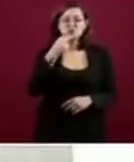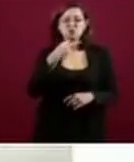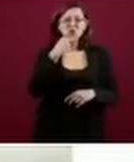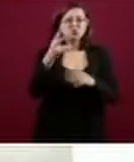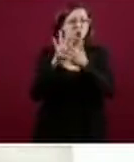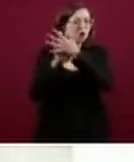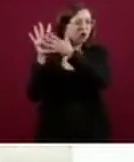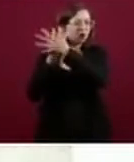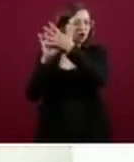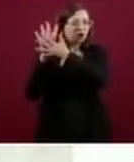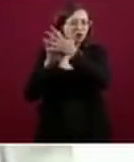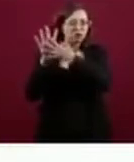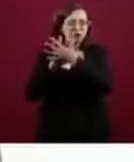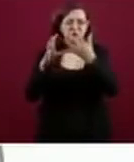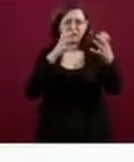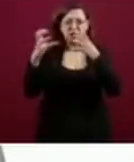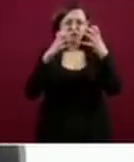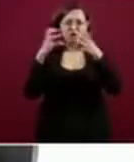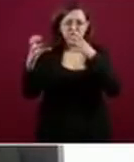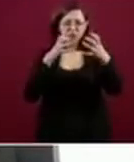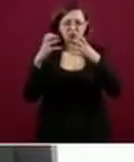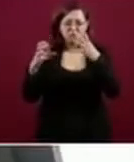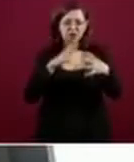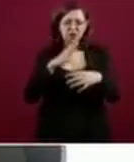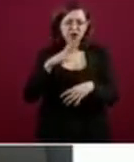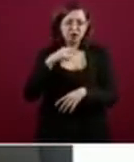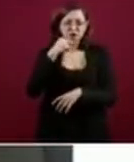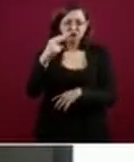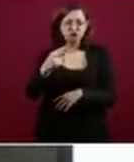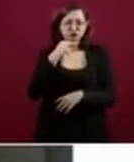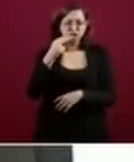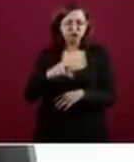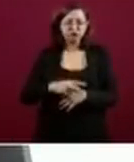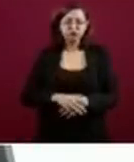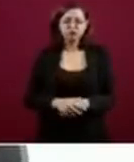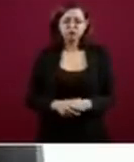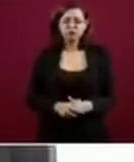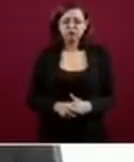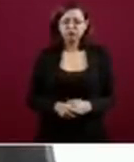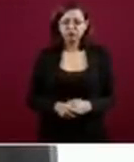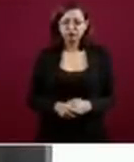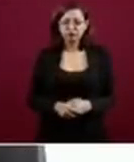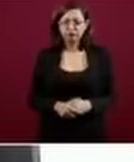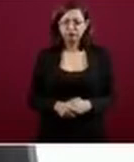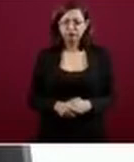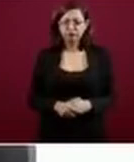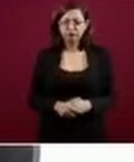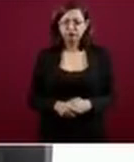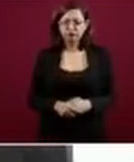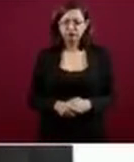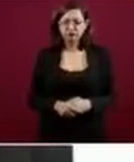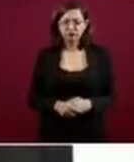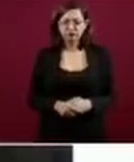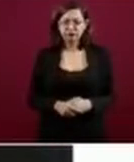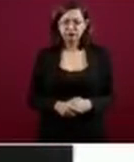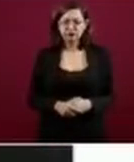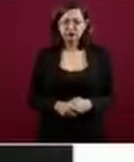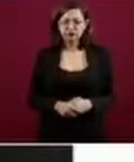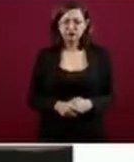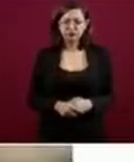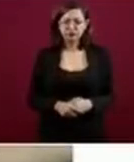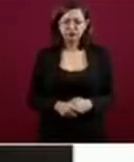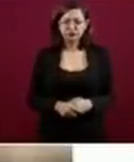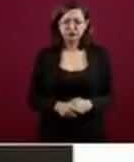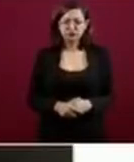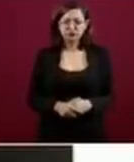del presunto delincuente hacia el aeropuerto a través de una ruta terrestre. Sin embargo, la rápida reacción